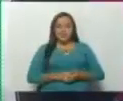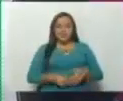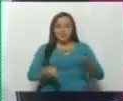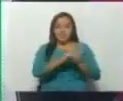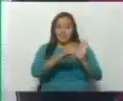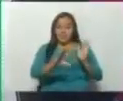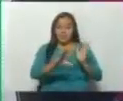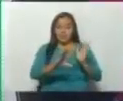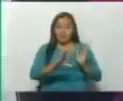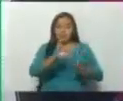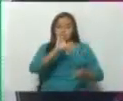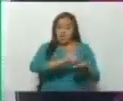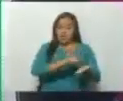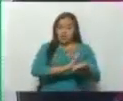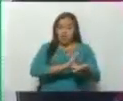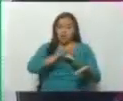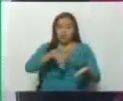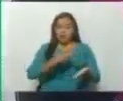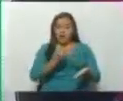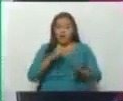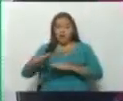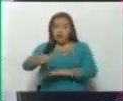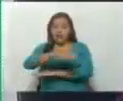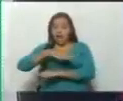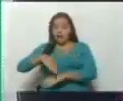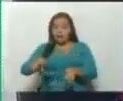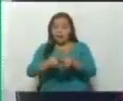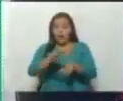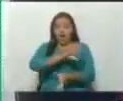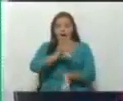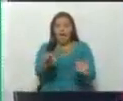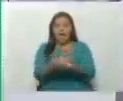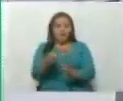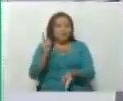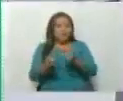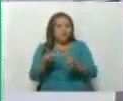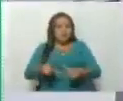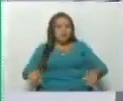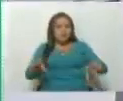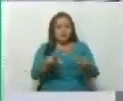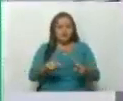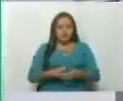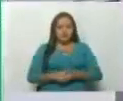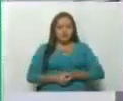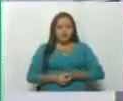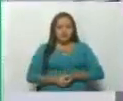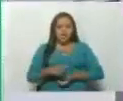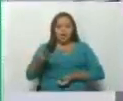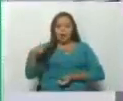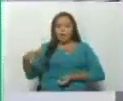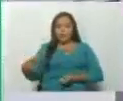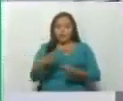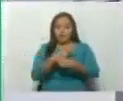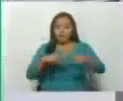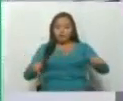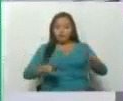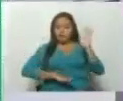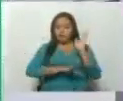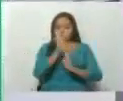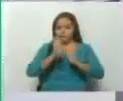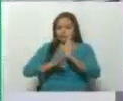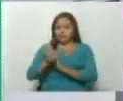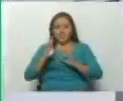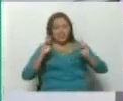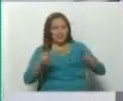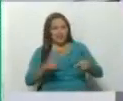ciudad, bueno, lo puede tener un centro rural, por ejemplo. Claro, y se va adaptando a la zona geográfica. Y que las políticas públicas se desarrollen. Y también nos llamó la